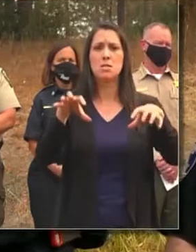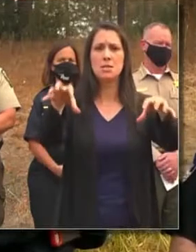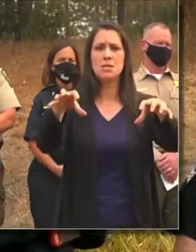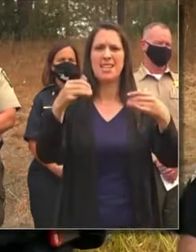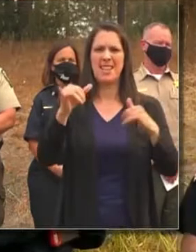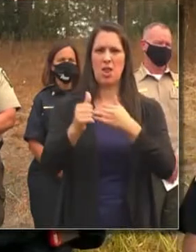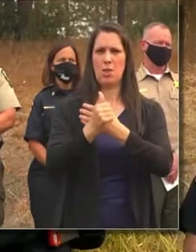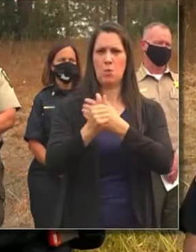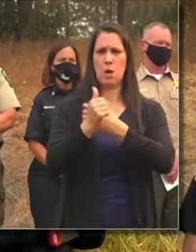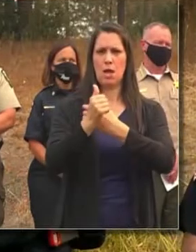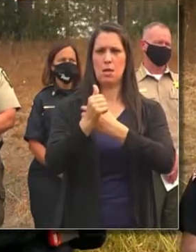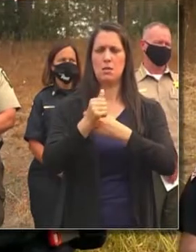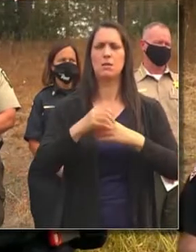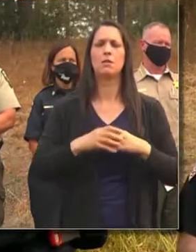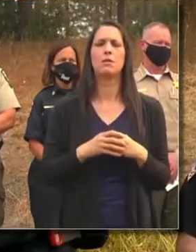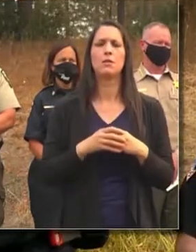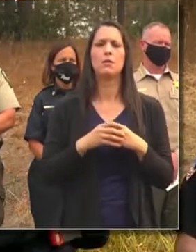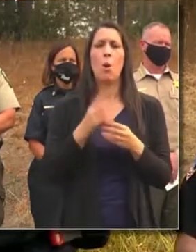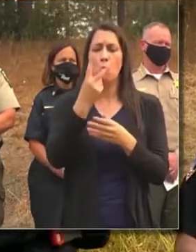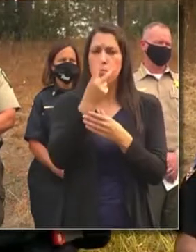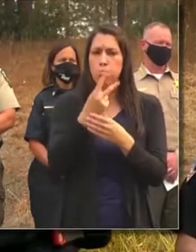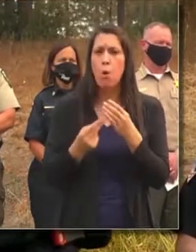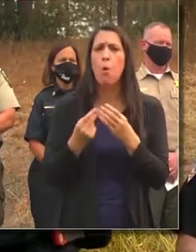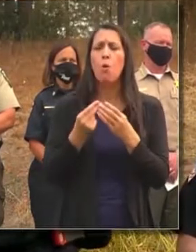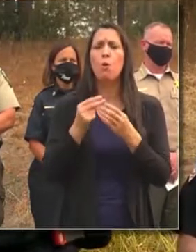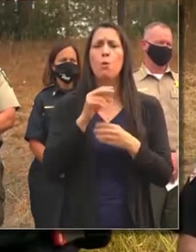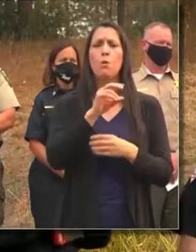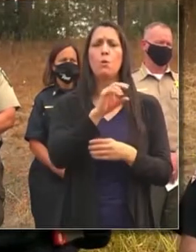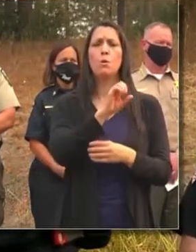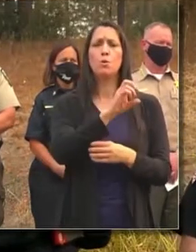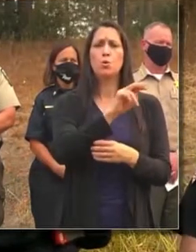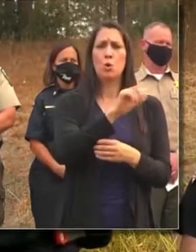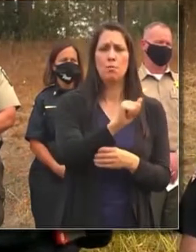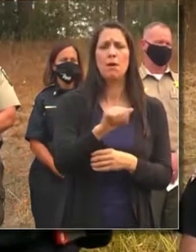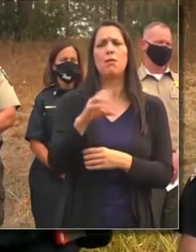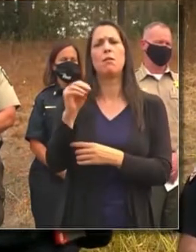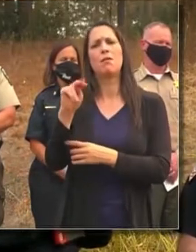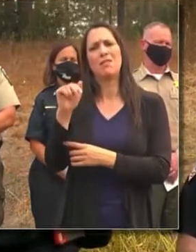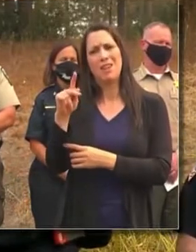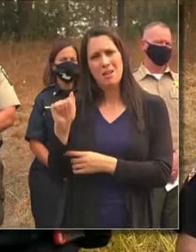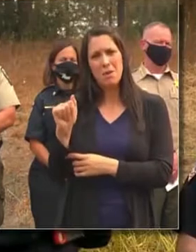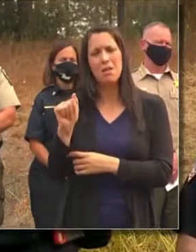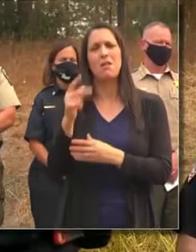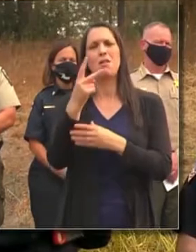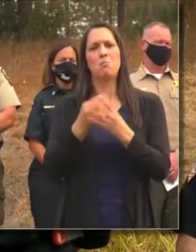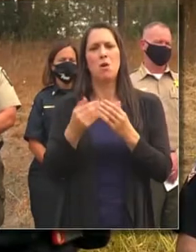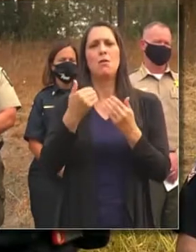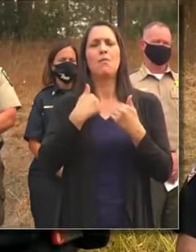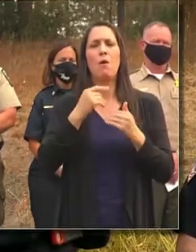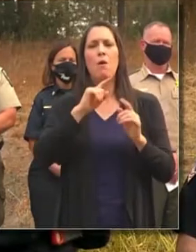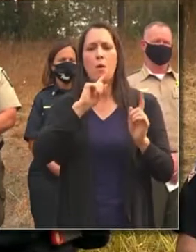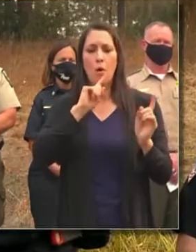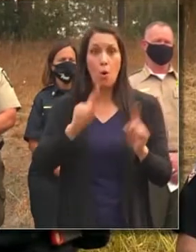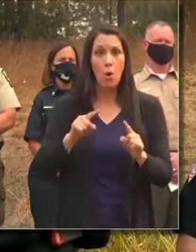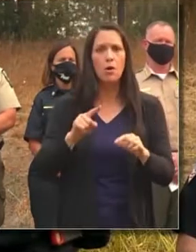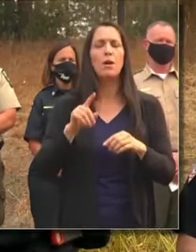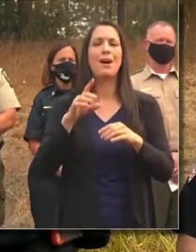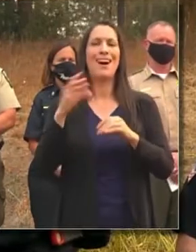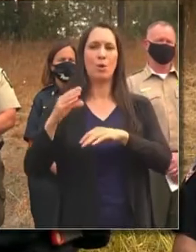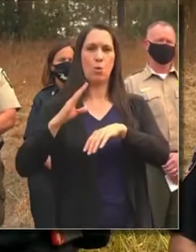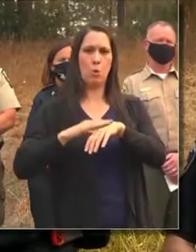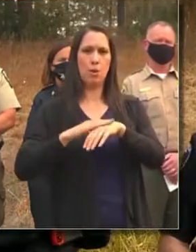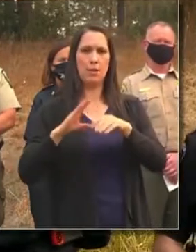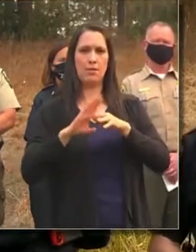bajo amenaza en esta área en áreas tanto en los condados de los dos condados y en zonas de evacuación que están bajo advertencia